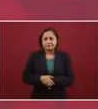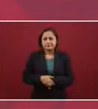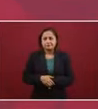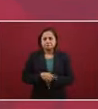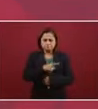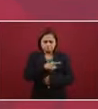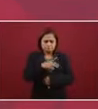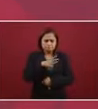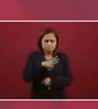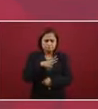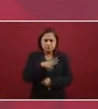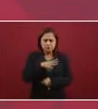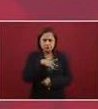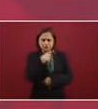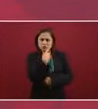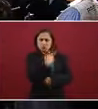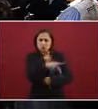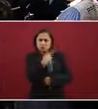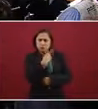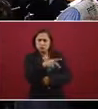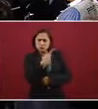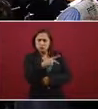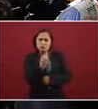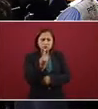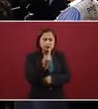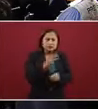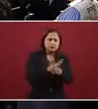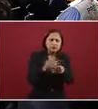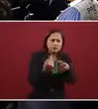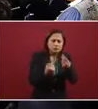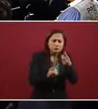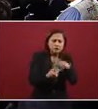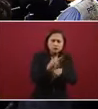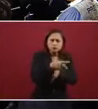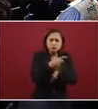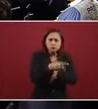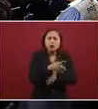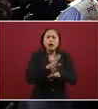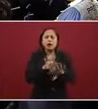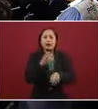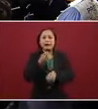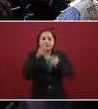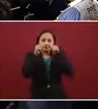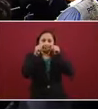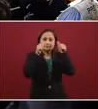satisfacer sus necesidades básicas. Eso es lo que más me importa.